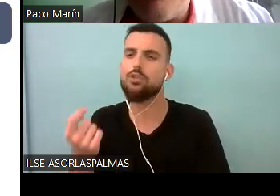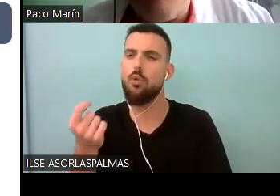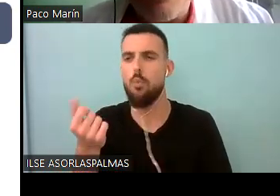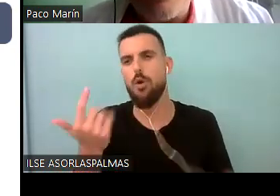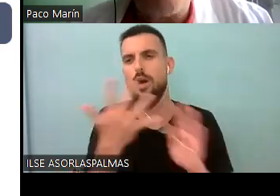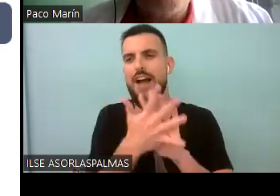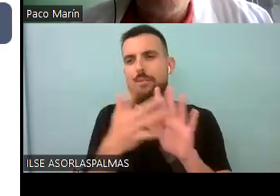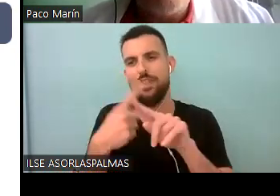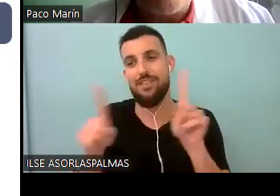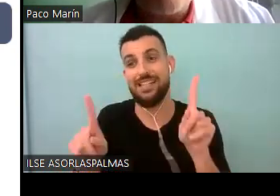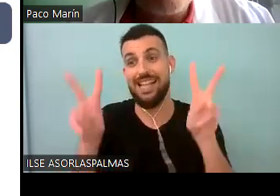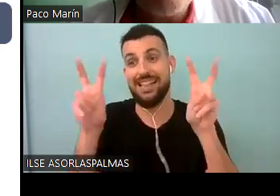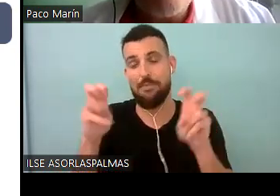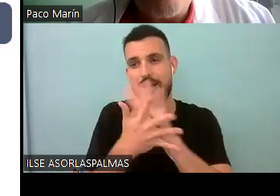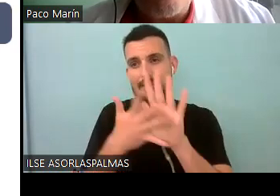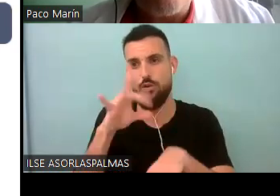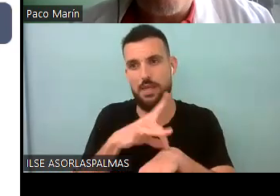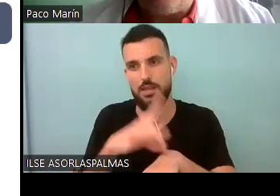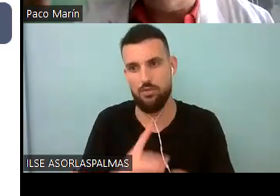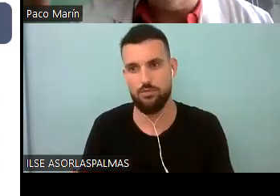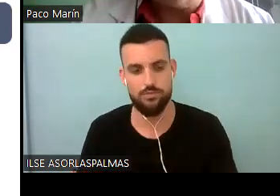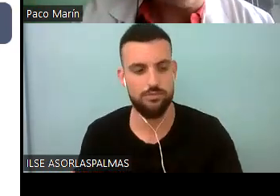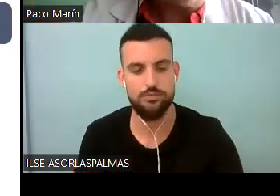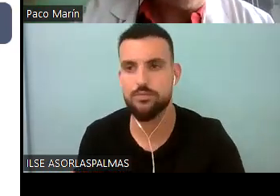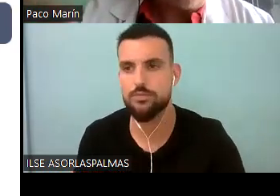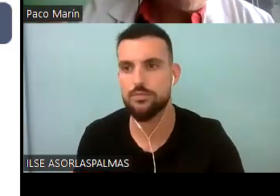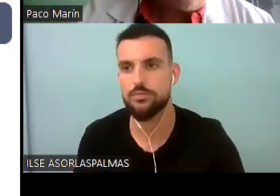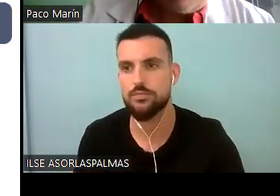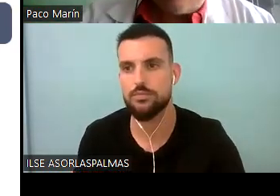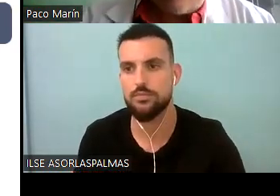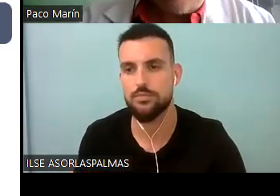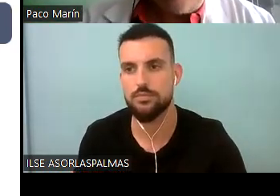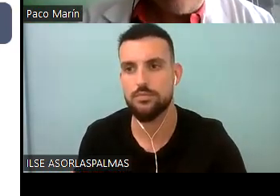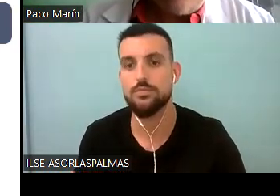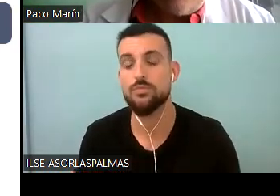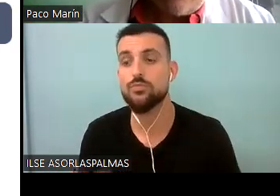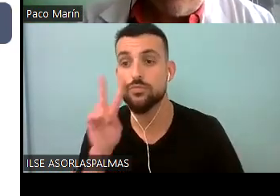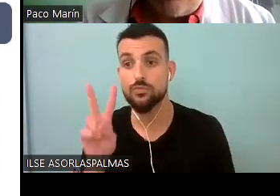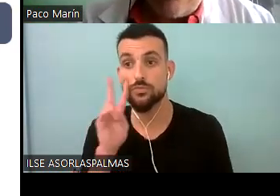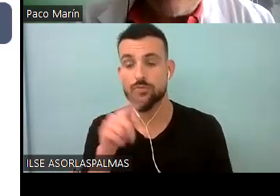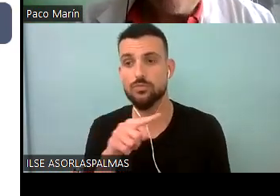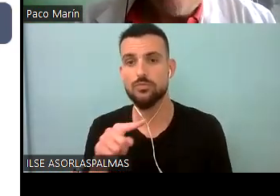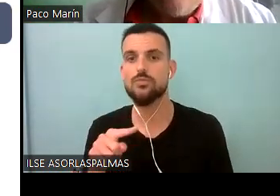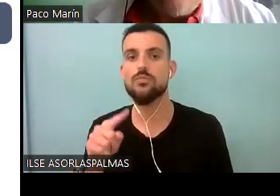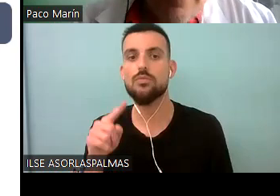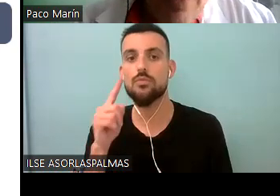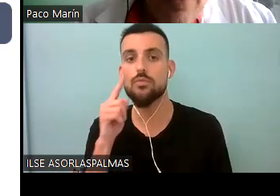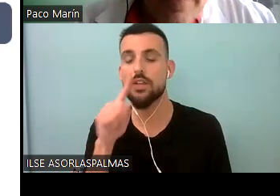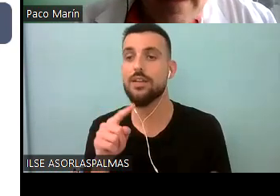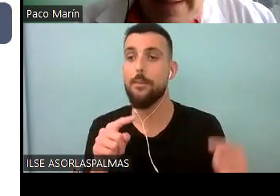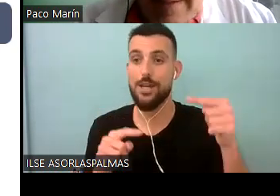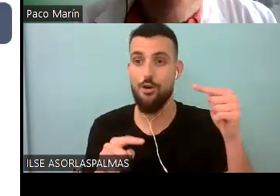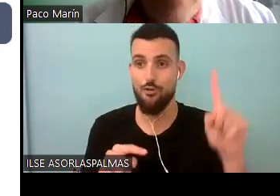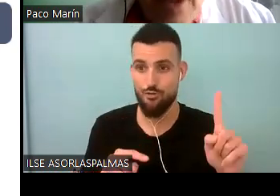nivel médico. A partir de, o sea, si tenéis una densitometría, veréis que hay unos valores. Si el